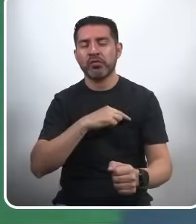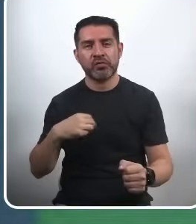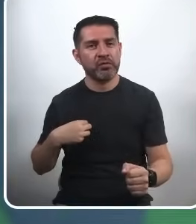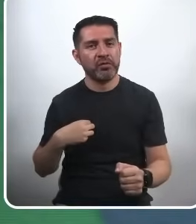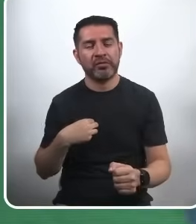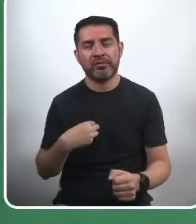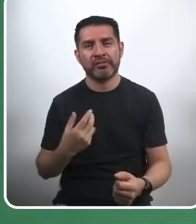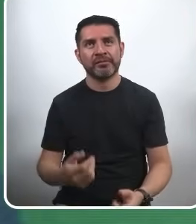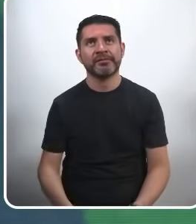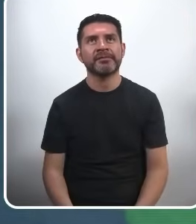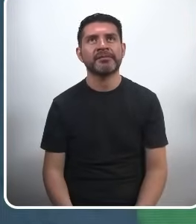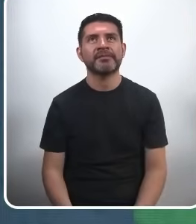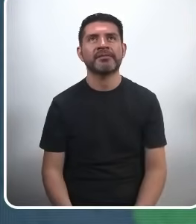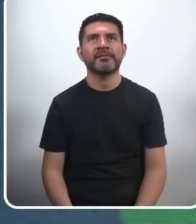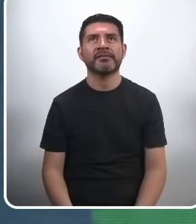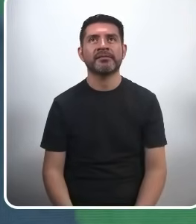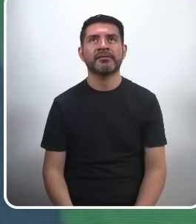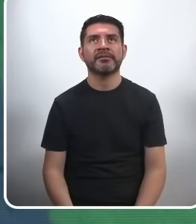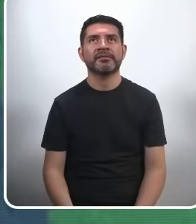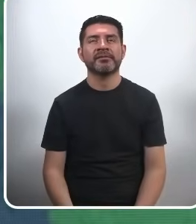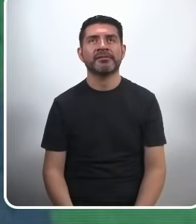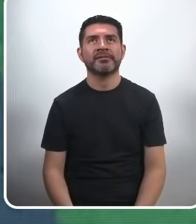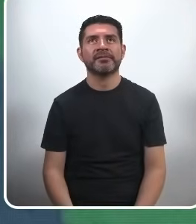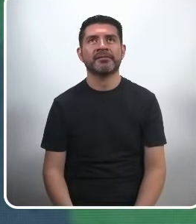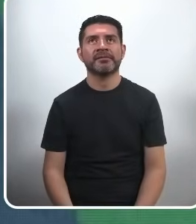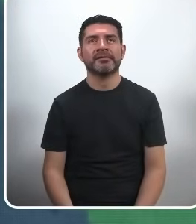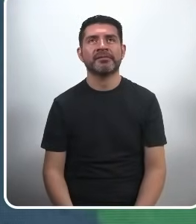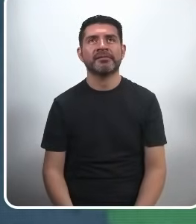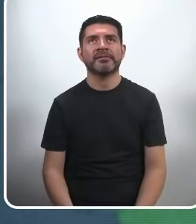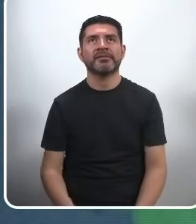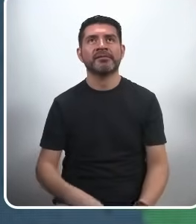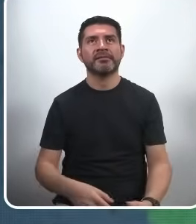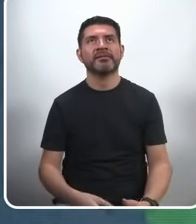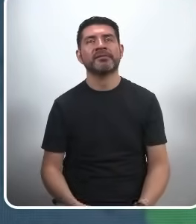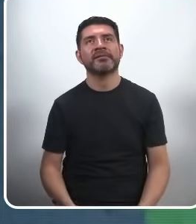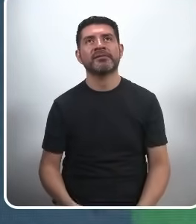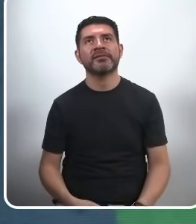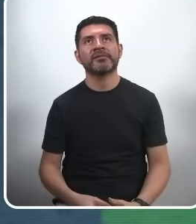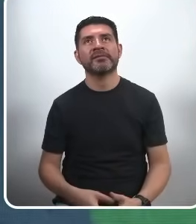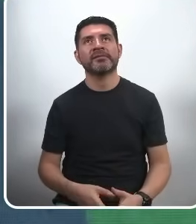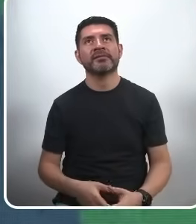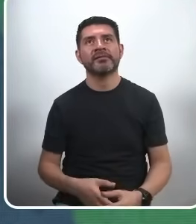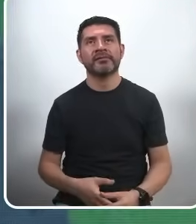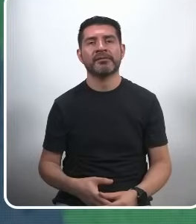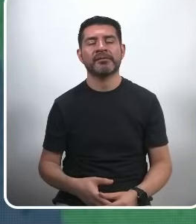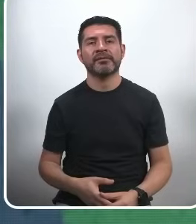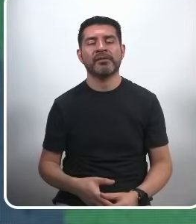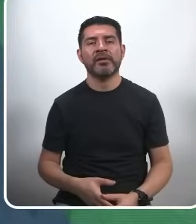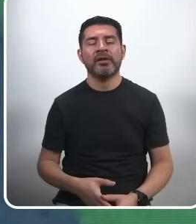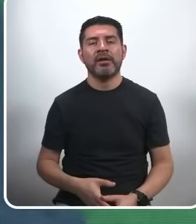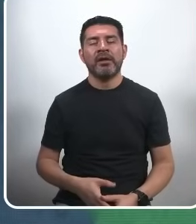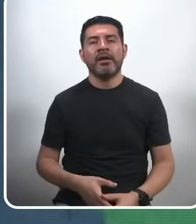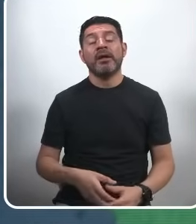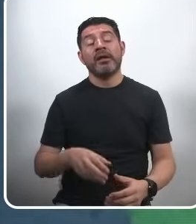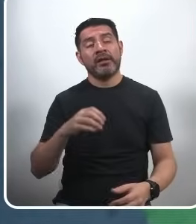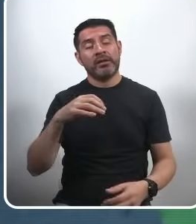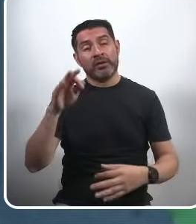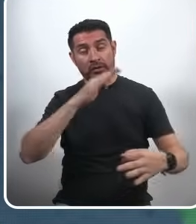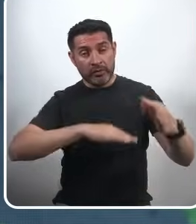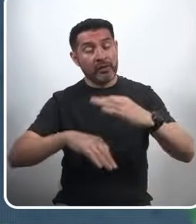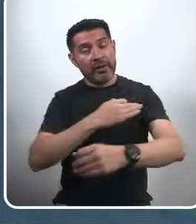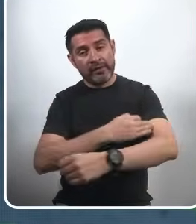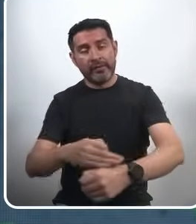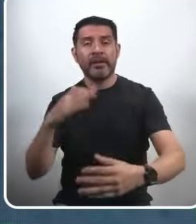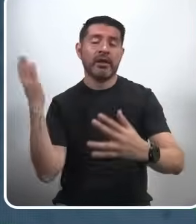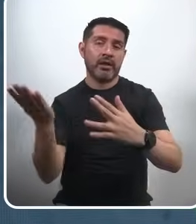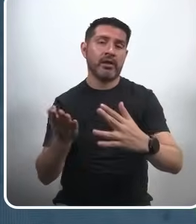en fin, estábamos ahí, entramos al avión, Lucas se quedó afuera y por fin dijeron, se acaba de terminar el abordaje.